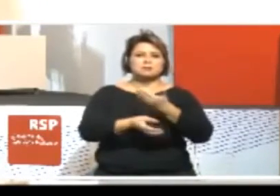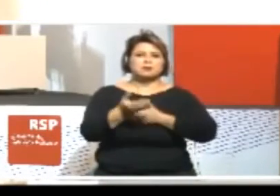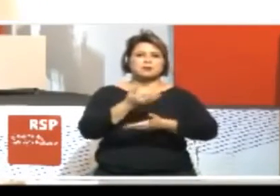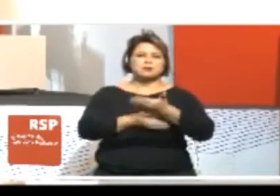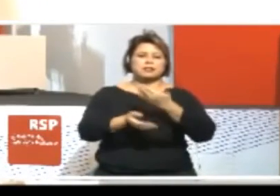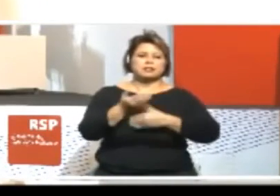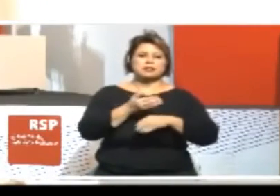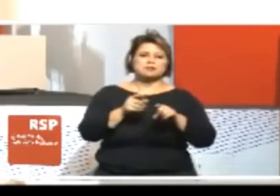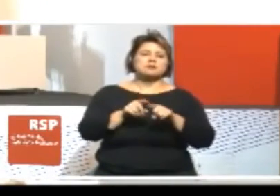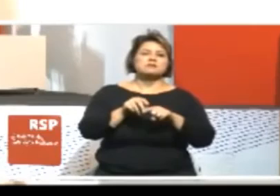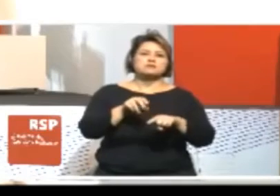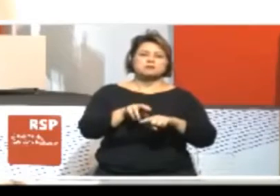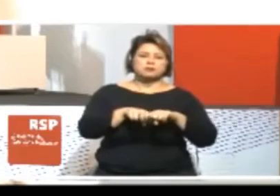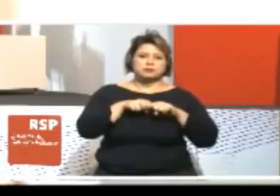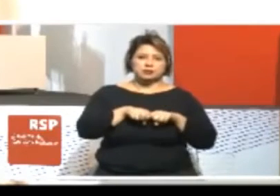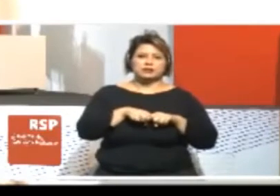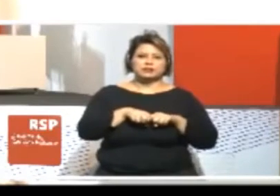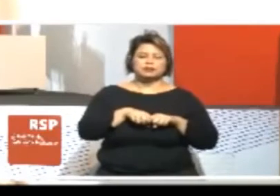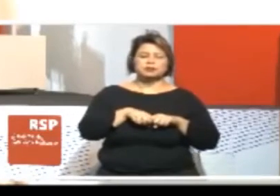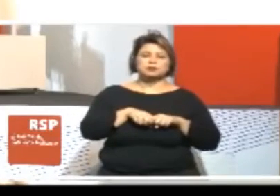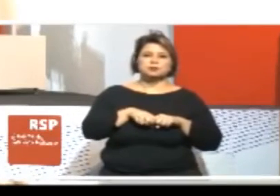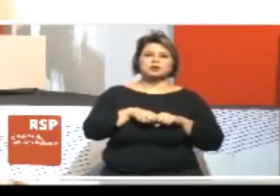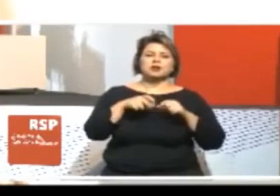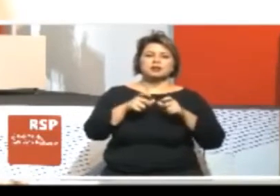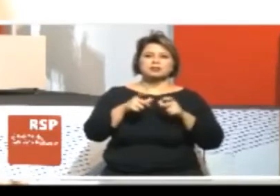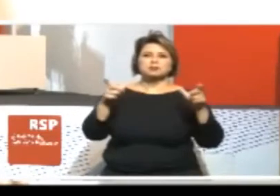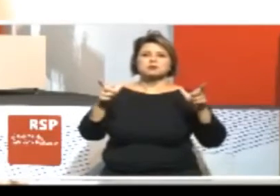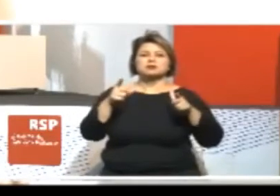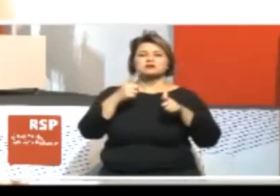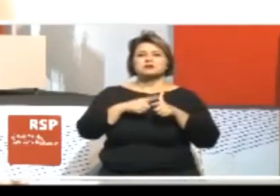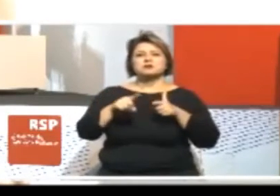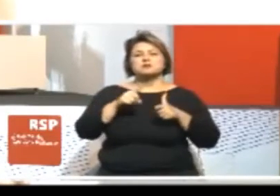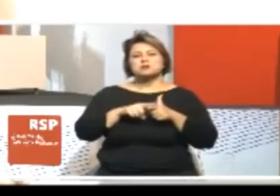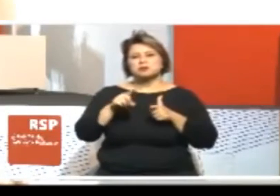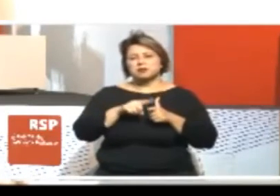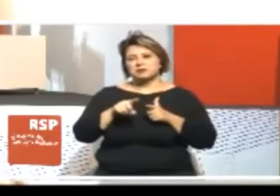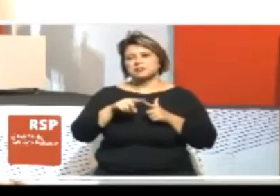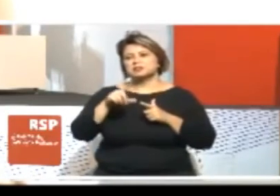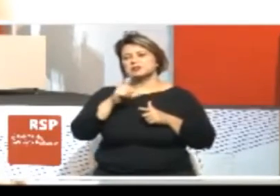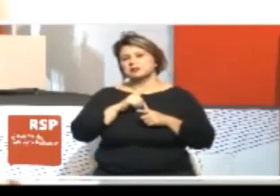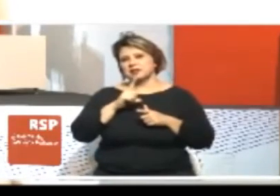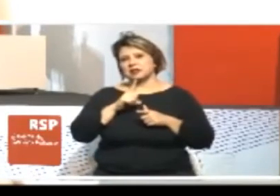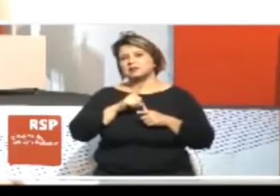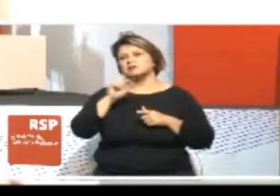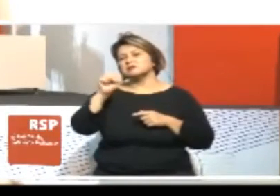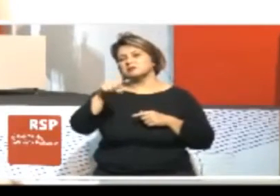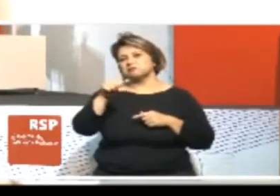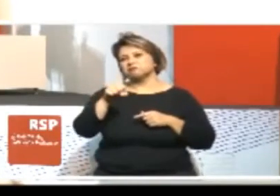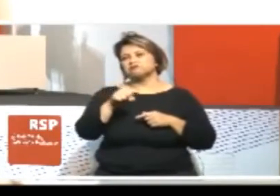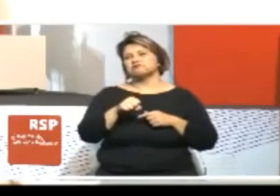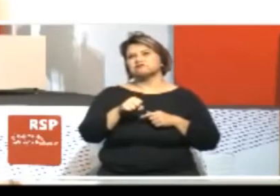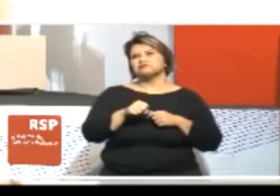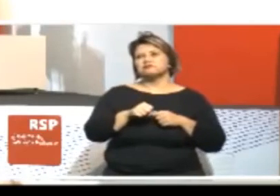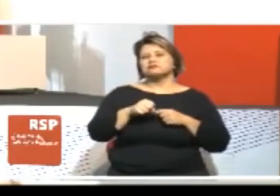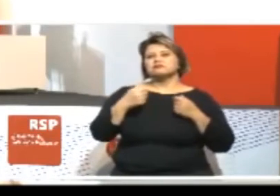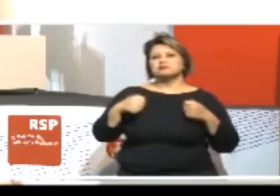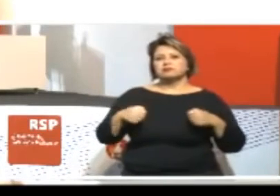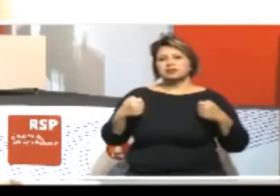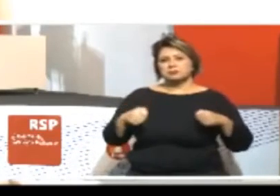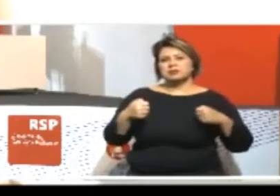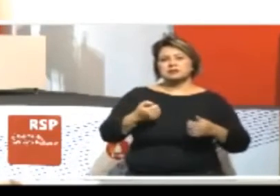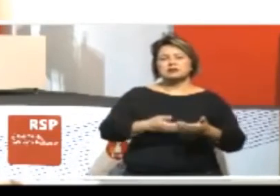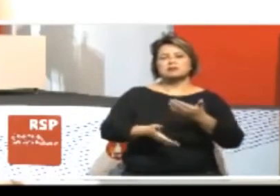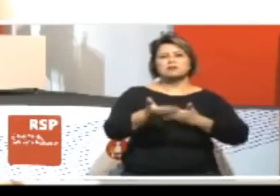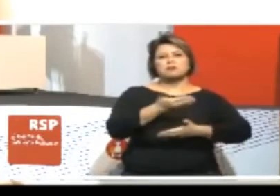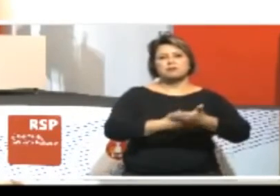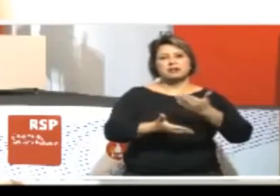nuestros casos, la mayoría de los problemas que tenemos no se pueden hacer por sí solos. Siempre es necesario cooperar, pero de cualquier